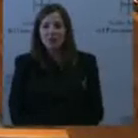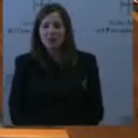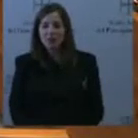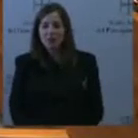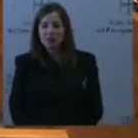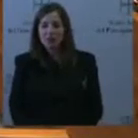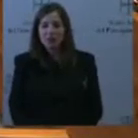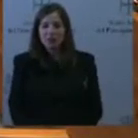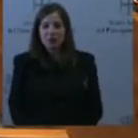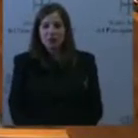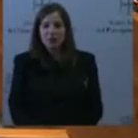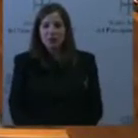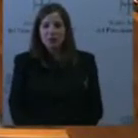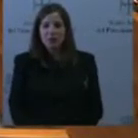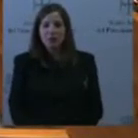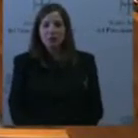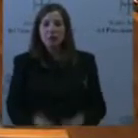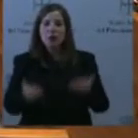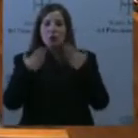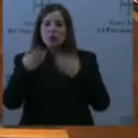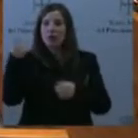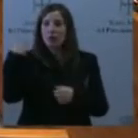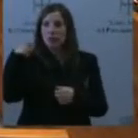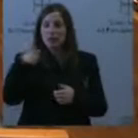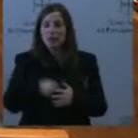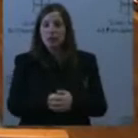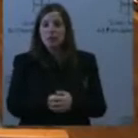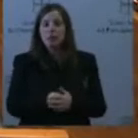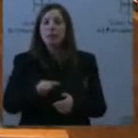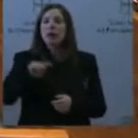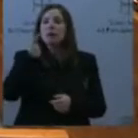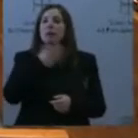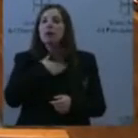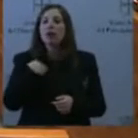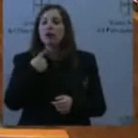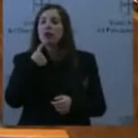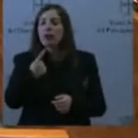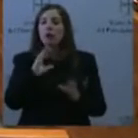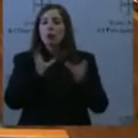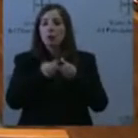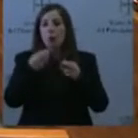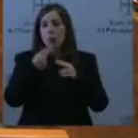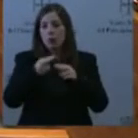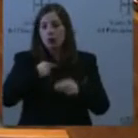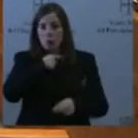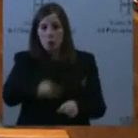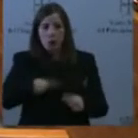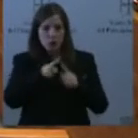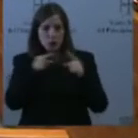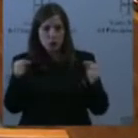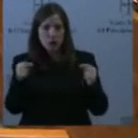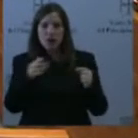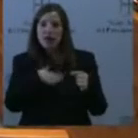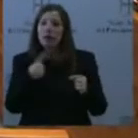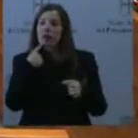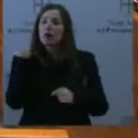Muchas gracias, presidente. En primer lugar, queremos mostrar desde el Grupo Parlamentario de Podemos Asturias todo nuestro apoyo y solidaridad con las